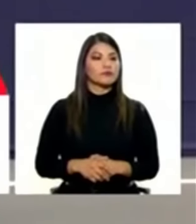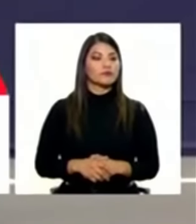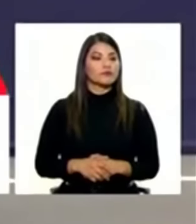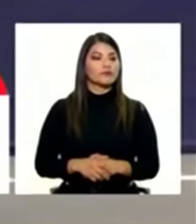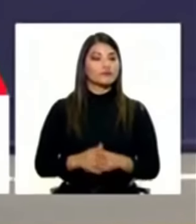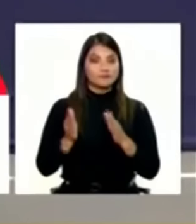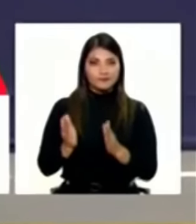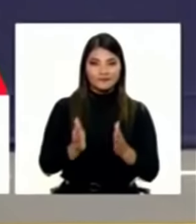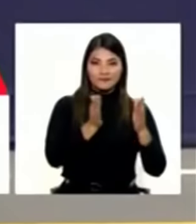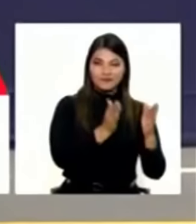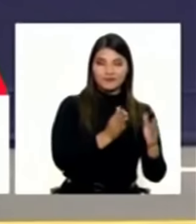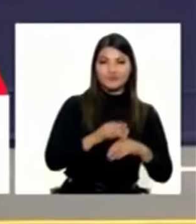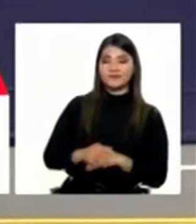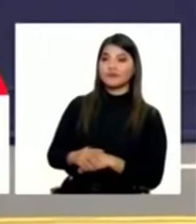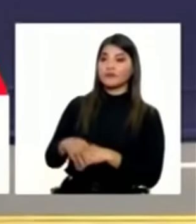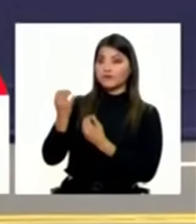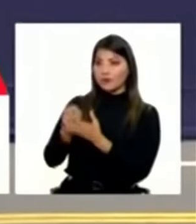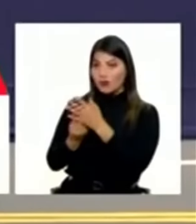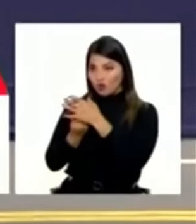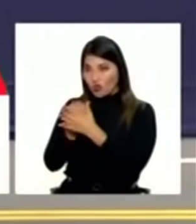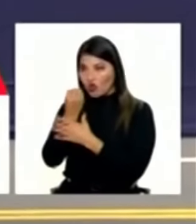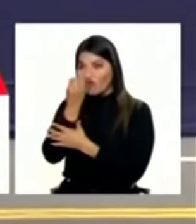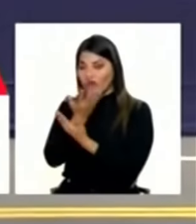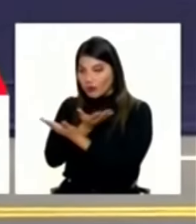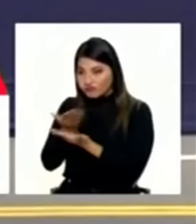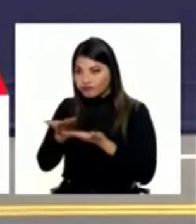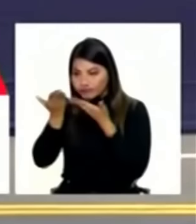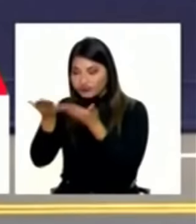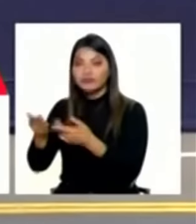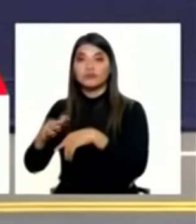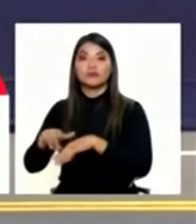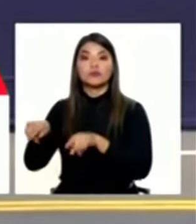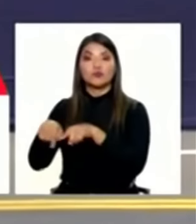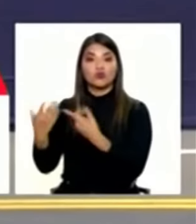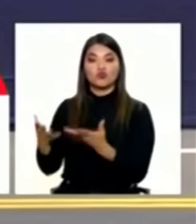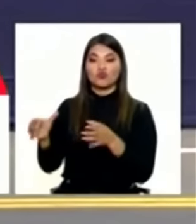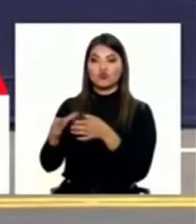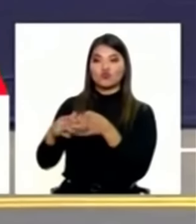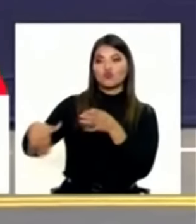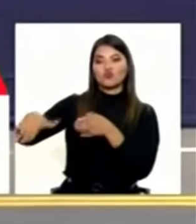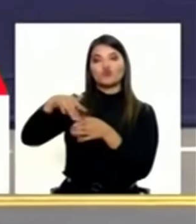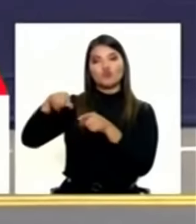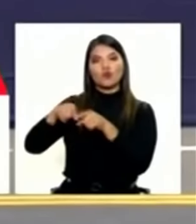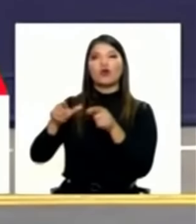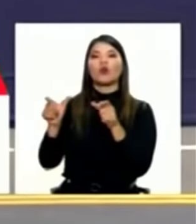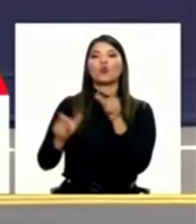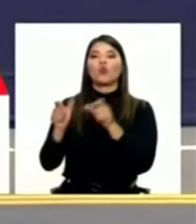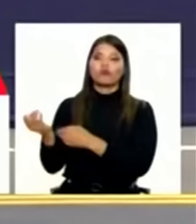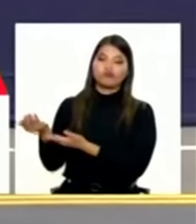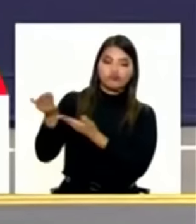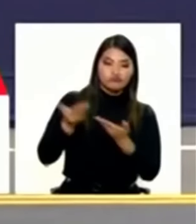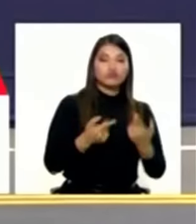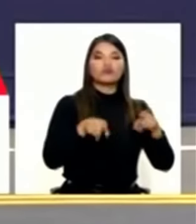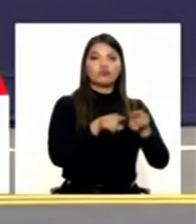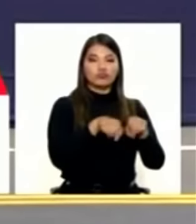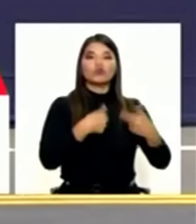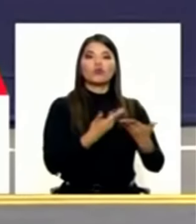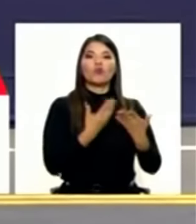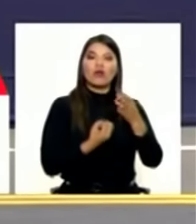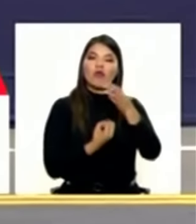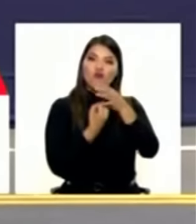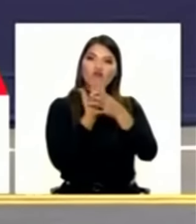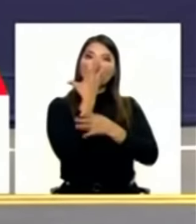Ofrenda a continuación, a nombre del Comando Conjunto de las Fuerzas Armadas, el Comando Conjunto se encargará de entregar la ofrenda